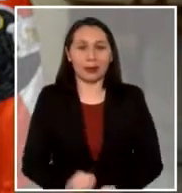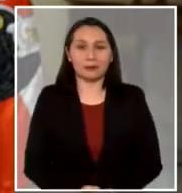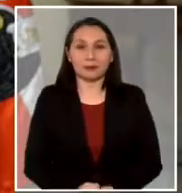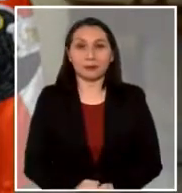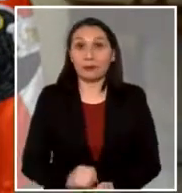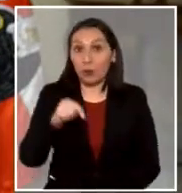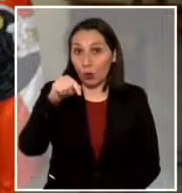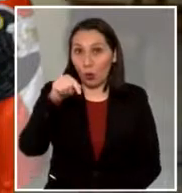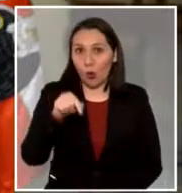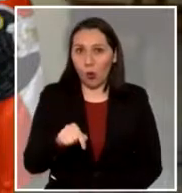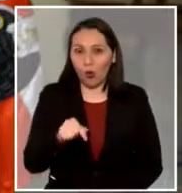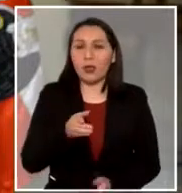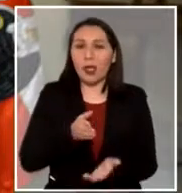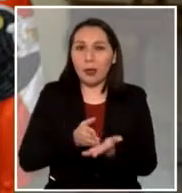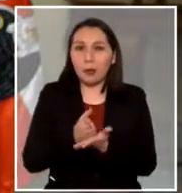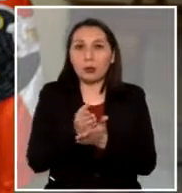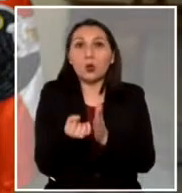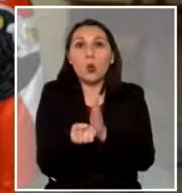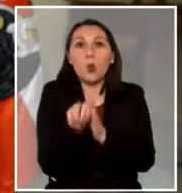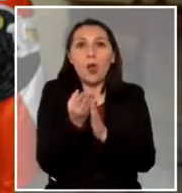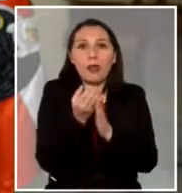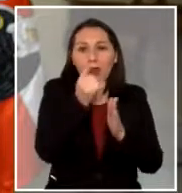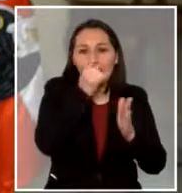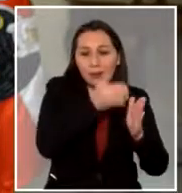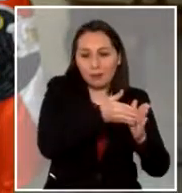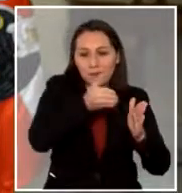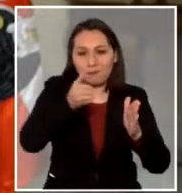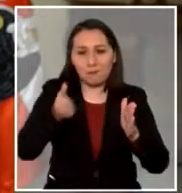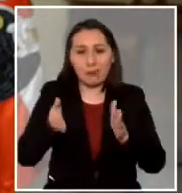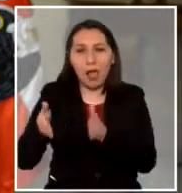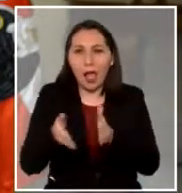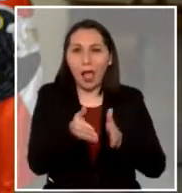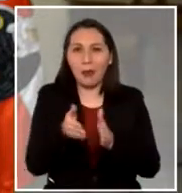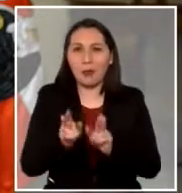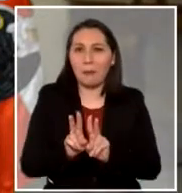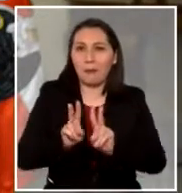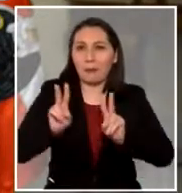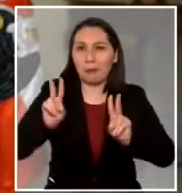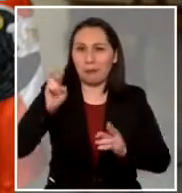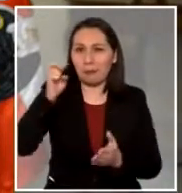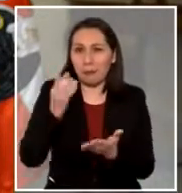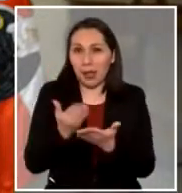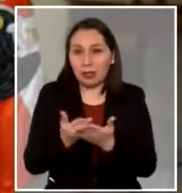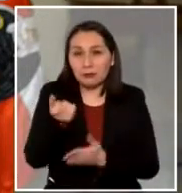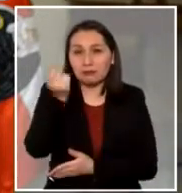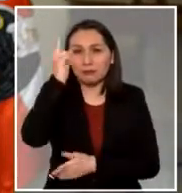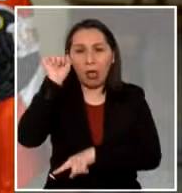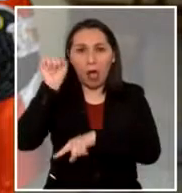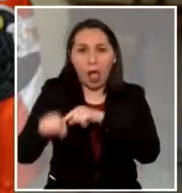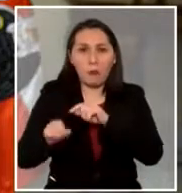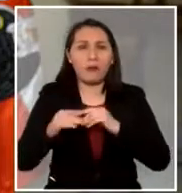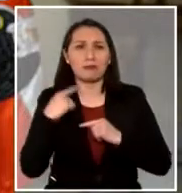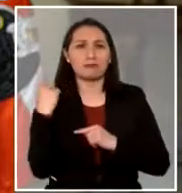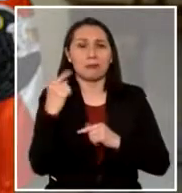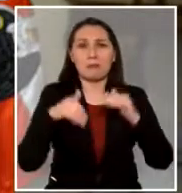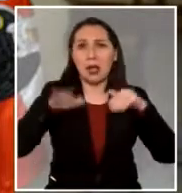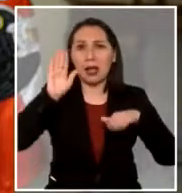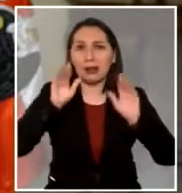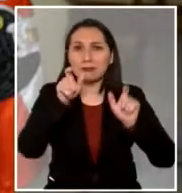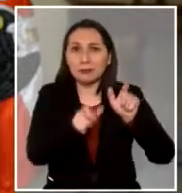hoy comenzamos una nueva fase en el camino de paz y entendimiento aprobado por la inmensa mayoría de la ciudadanía